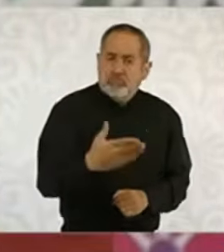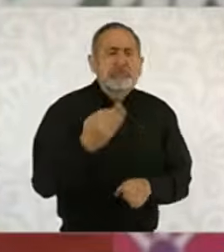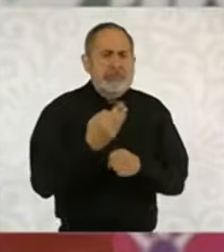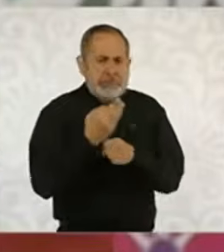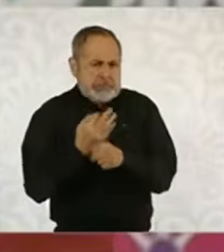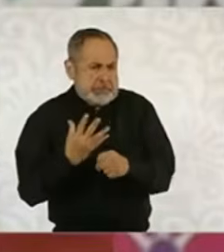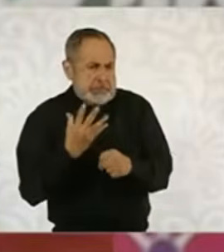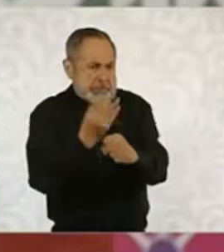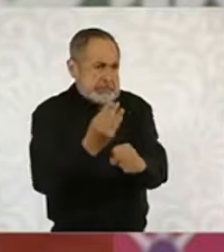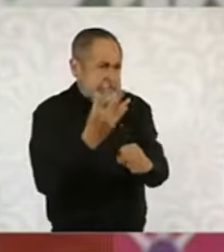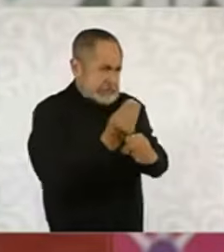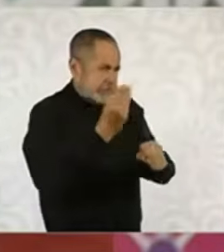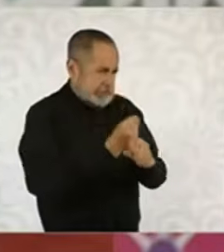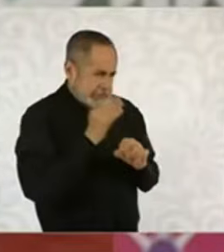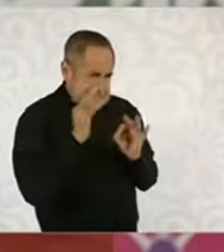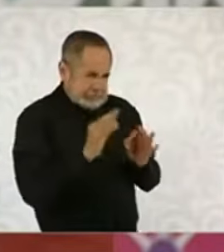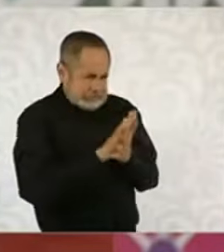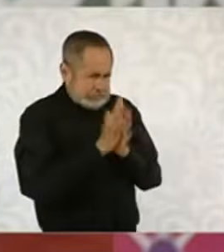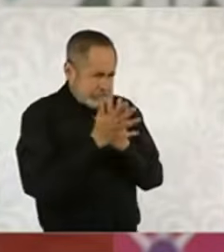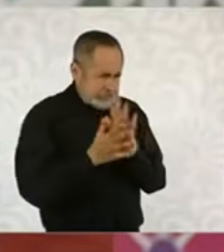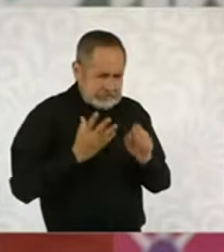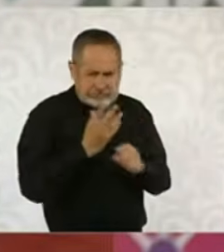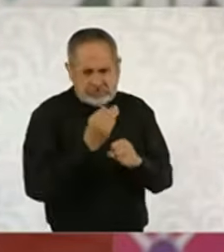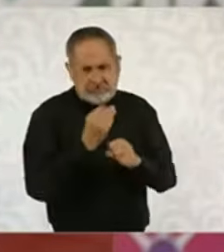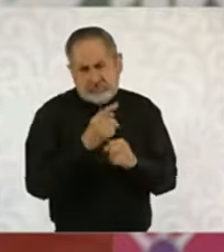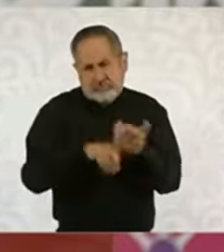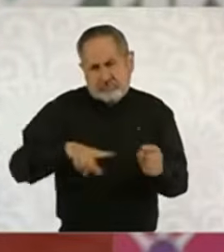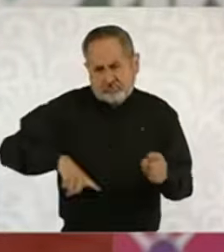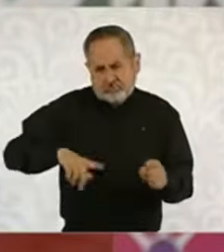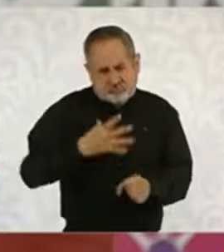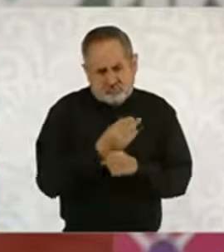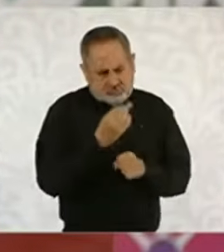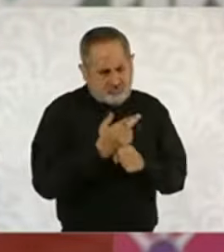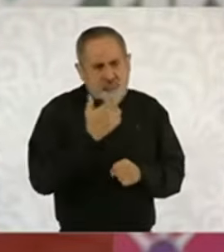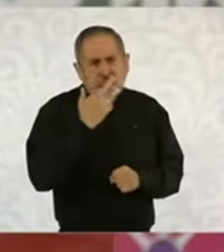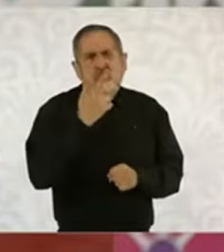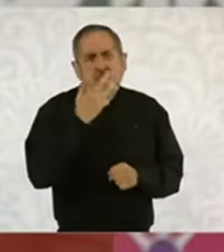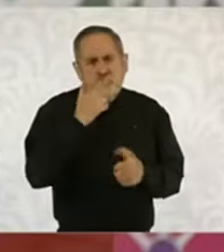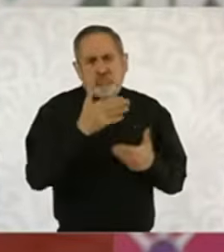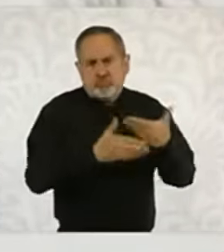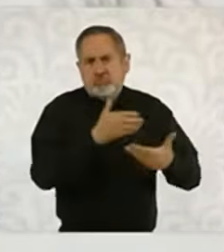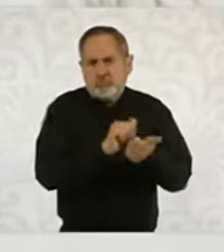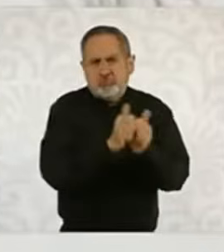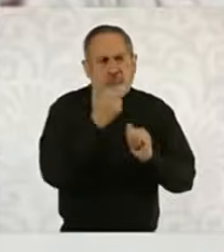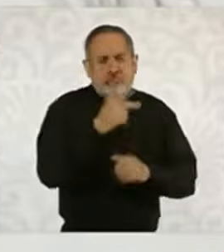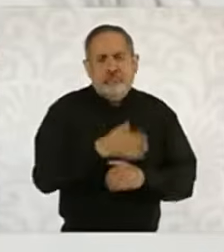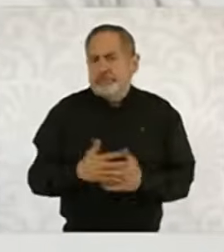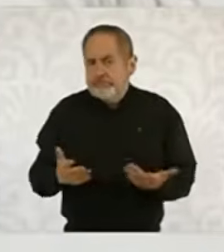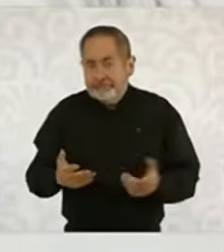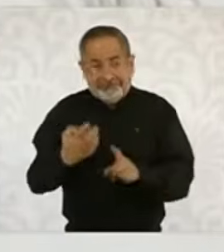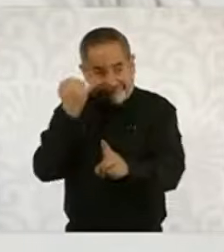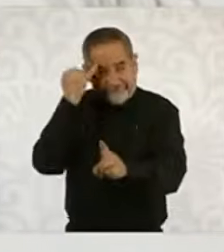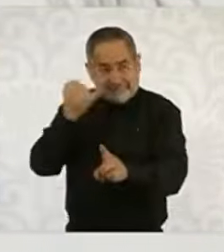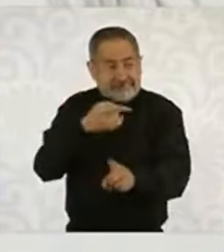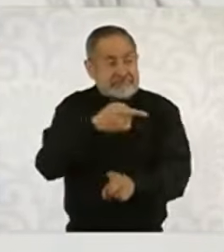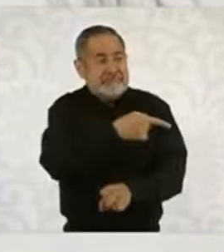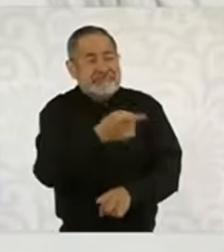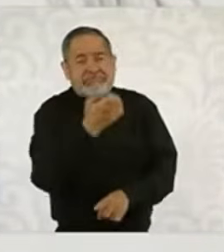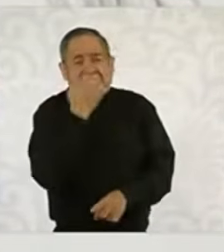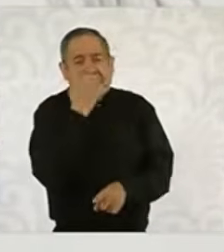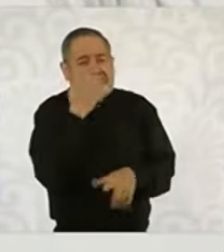vamos a mejorar todavía más, las públicas, evidentemente. Entonces, esta idea de que había malas escuelas y buenas